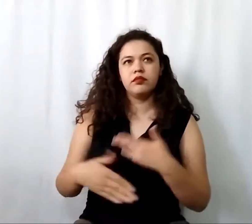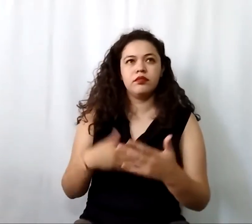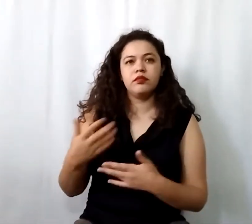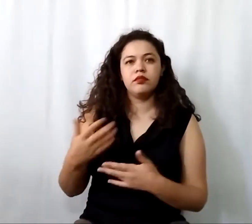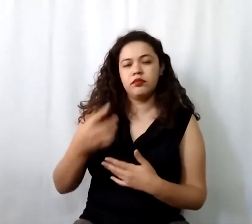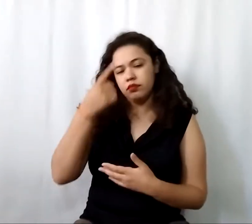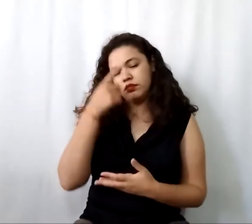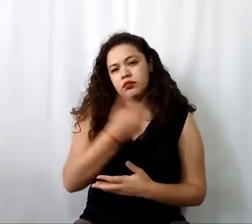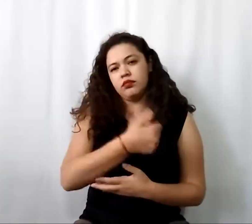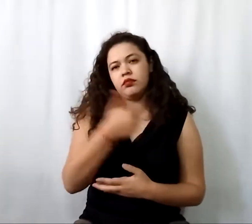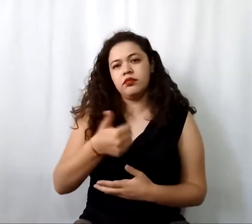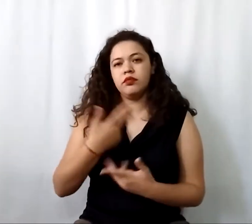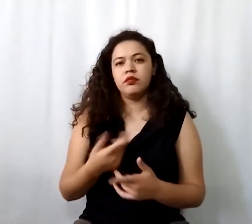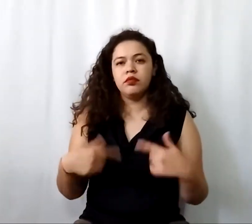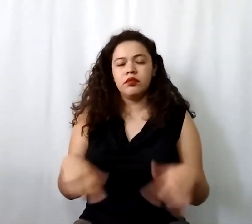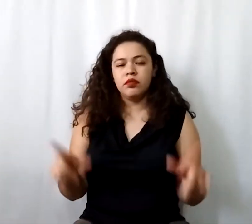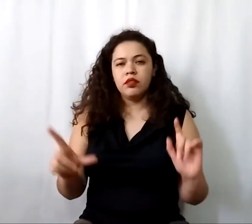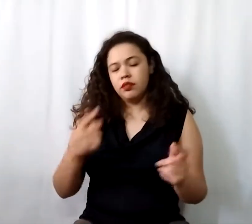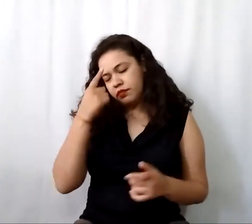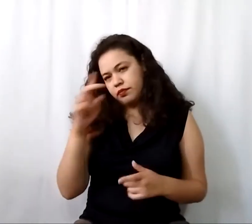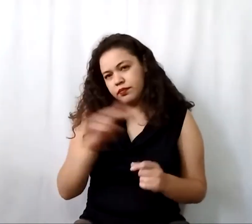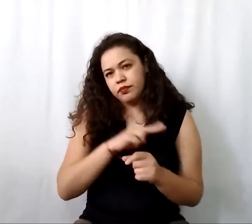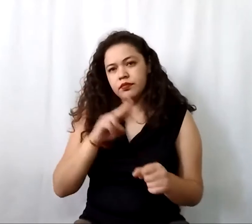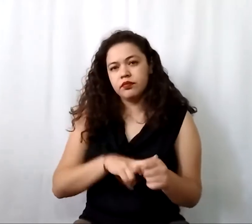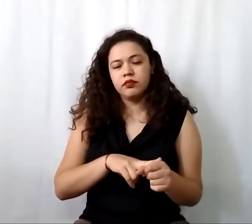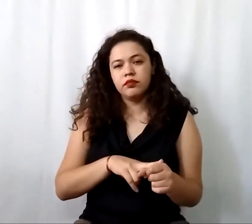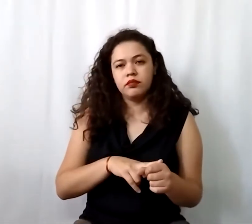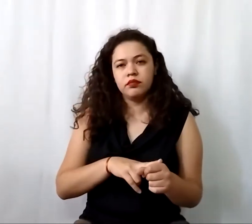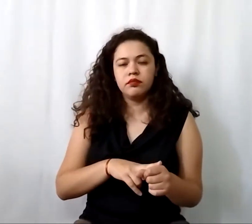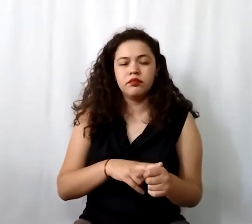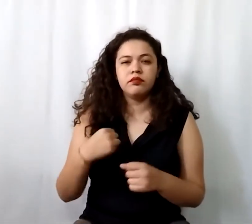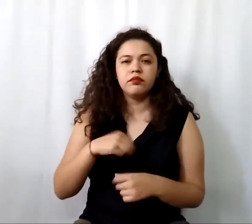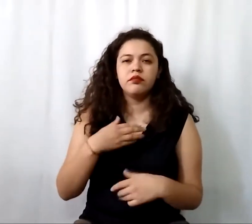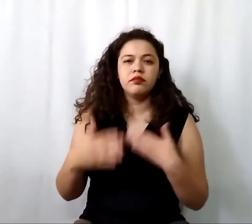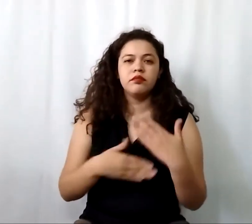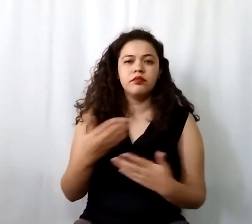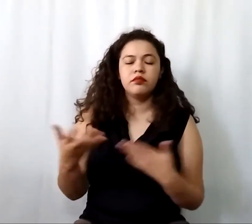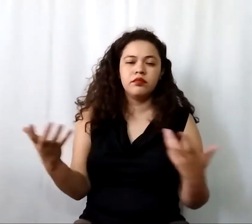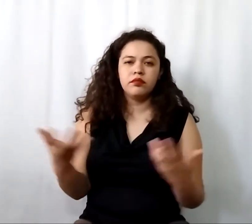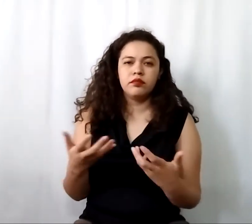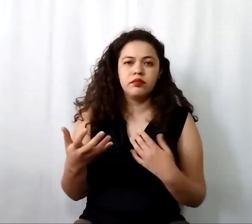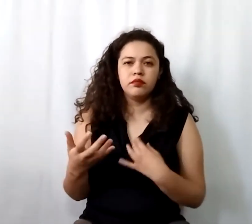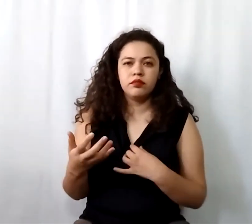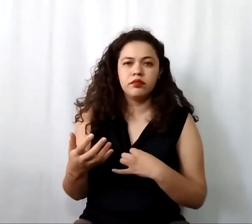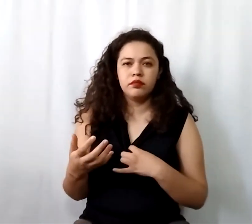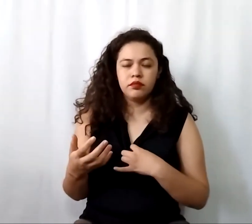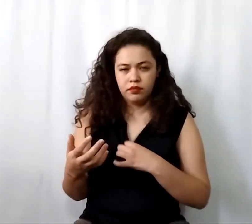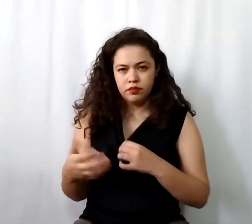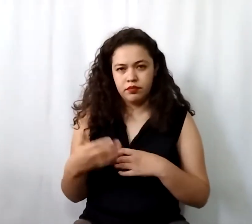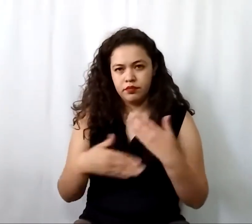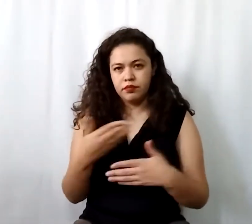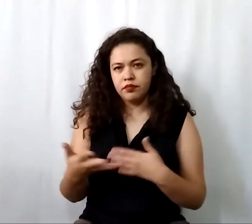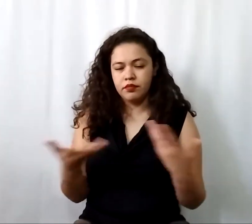las áreas, que normalmente cuando hablamos de procesos, hay procesos que pasan de